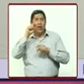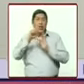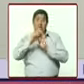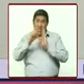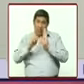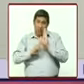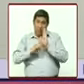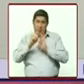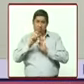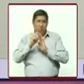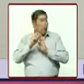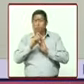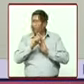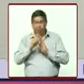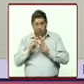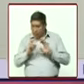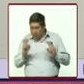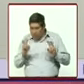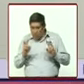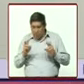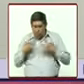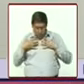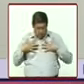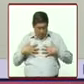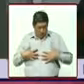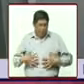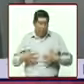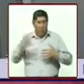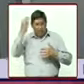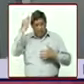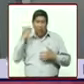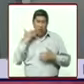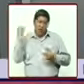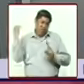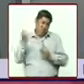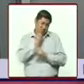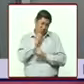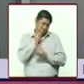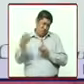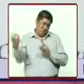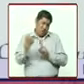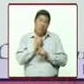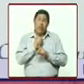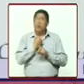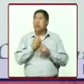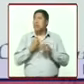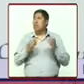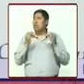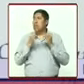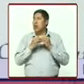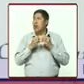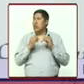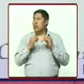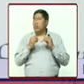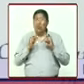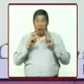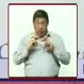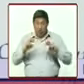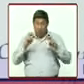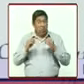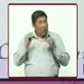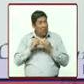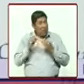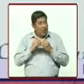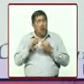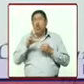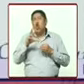recibido agresiones físicas a nivel de la cabeza. Gracias a Dios no se ha registrado abuso sexual, sí